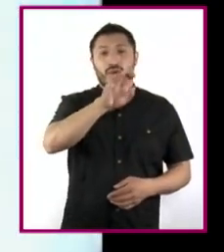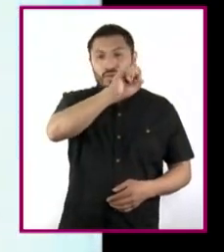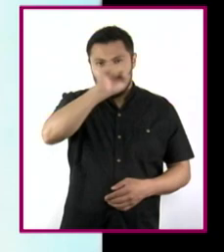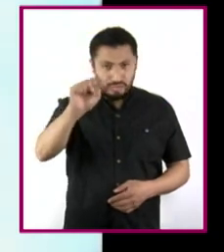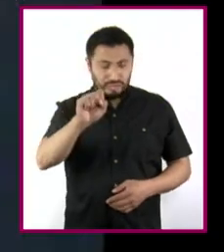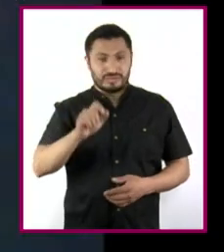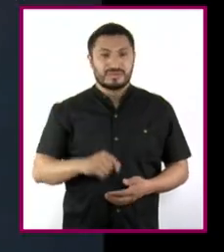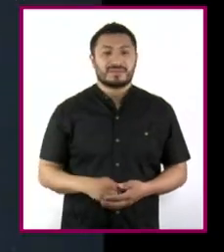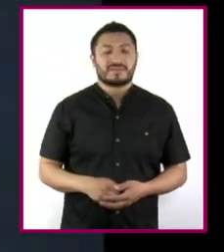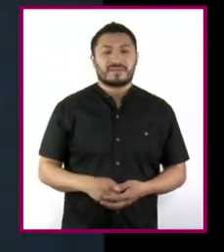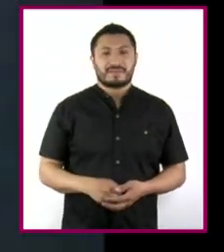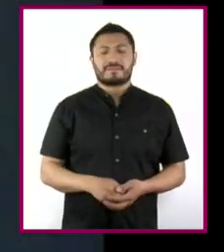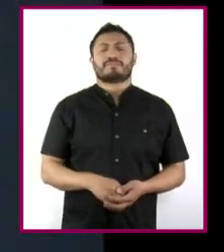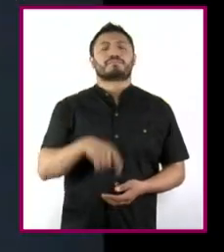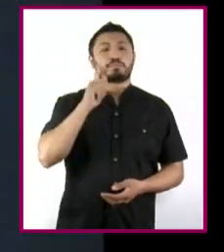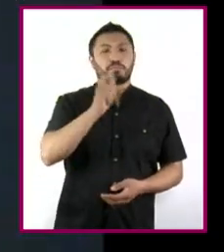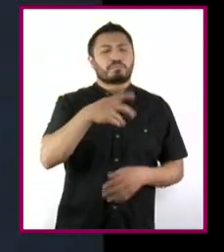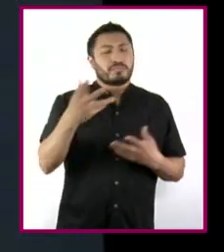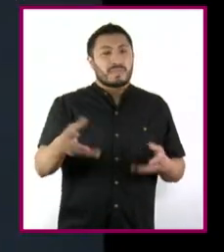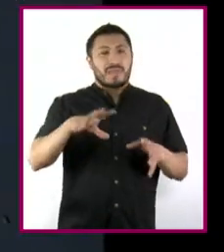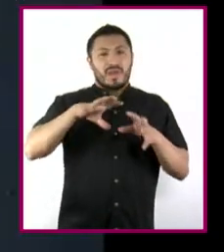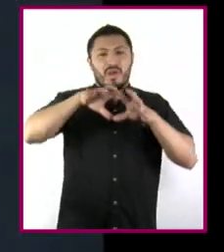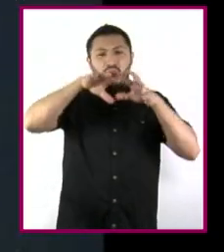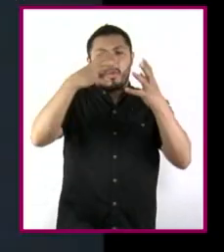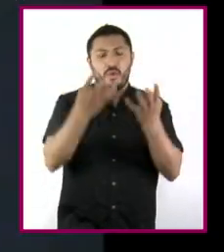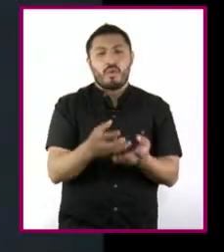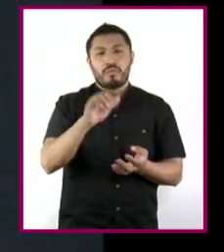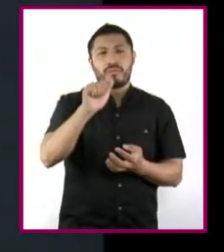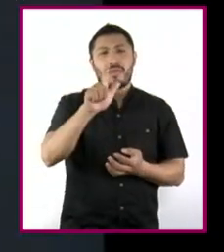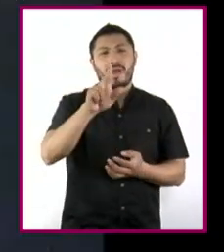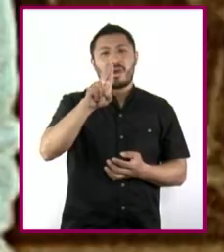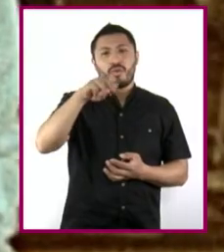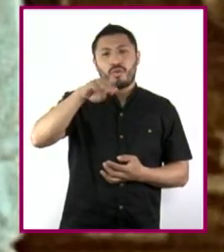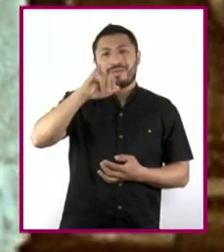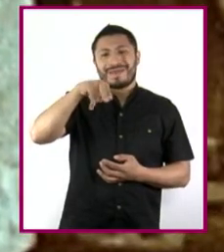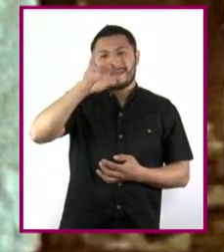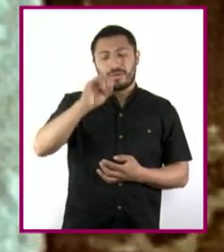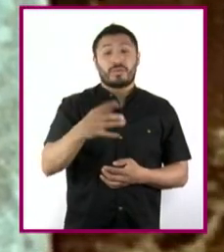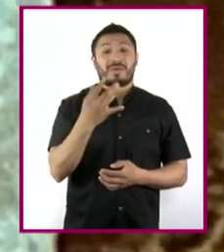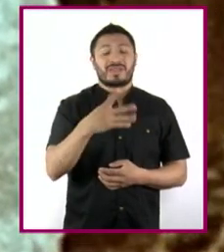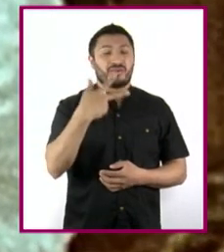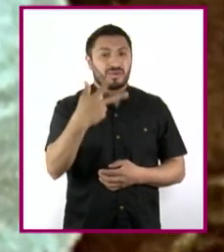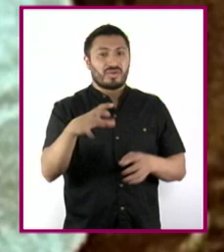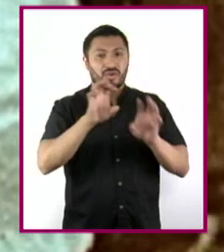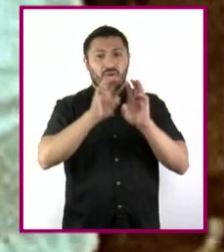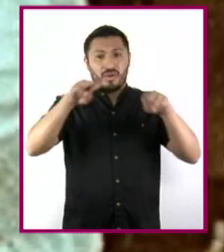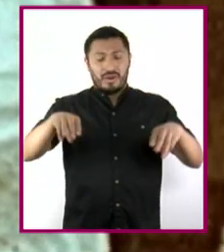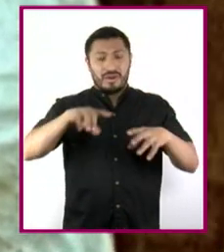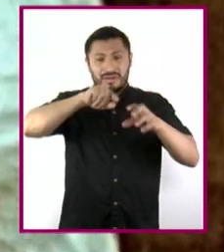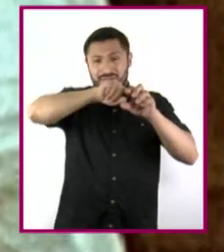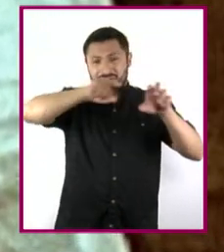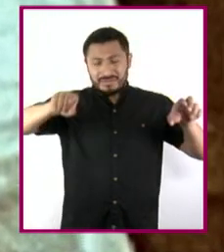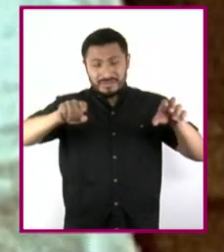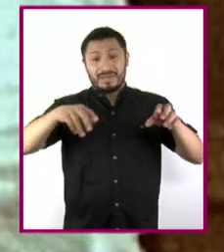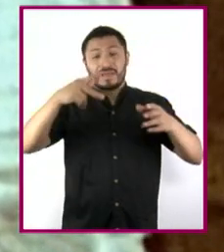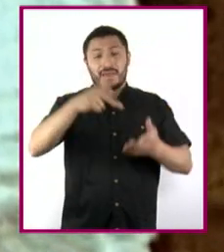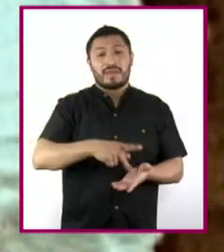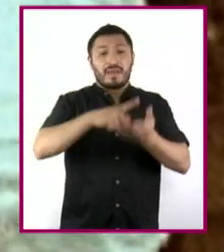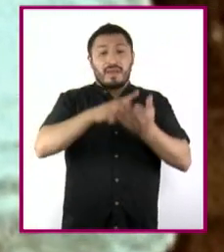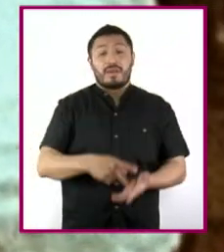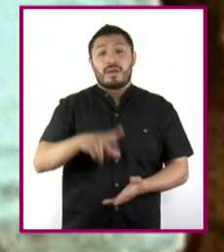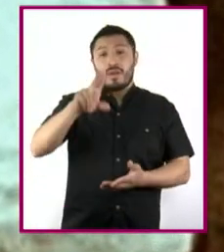Soviética. Consistía en una esfera de aluminio de 58 centímetros de diámetro y un peso de